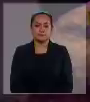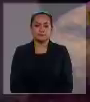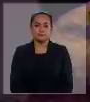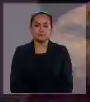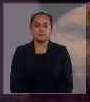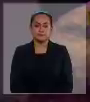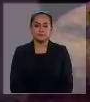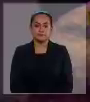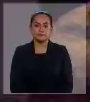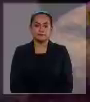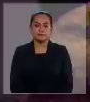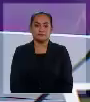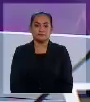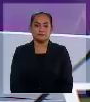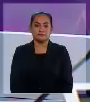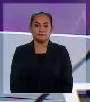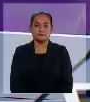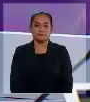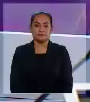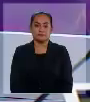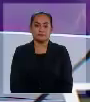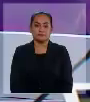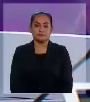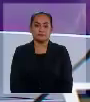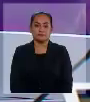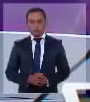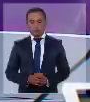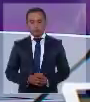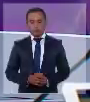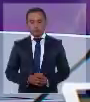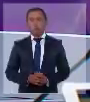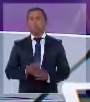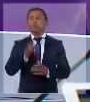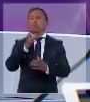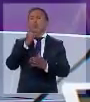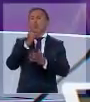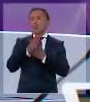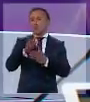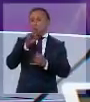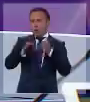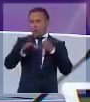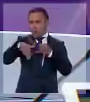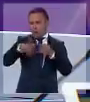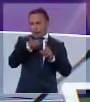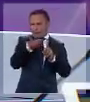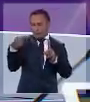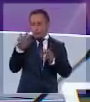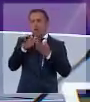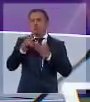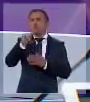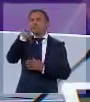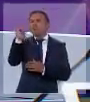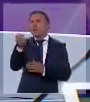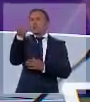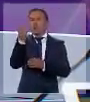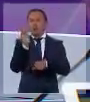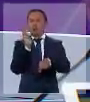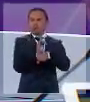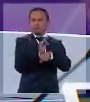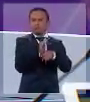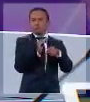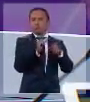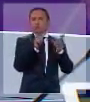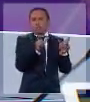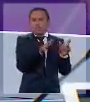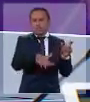al respecto de la fuga de cerebros. Solamente la idea que dejé al final y por qué la tecnología ayuda a seguridad. Acá nos dijo que iba a quitar